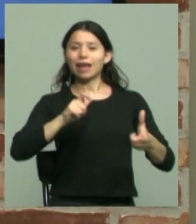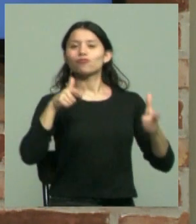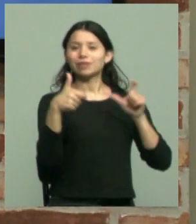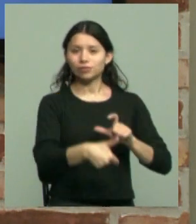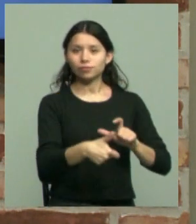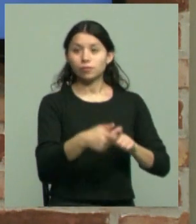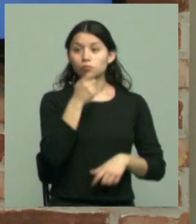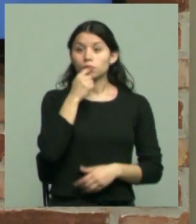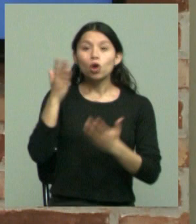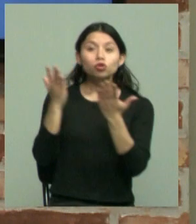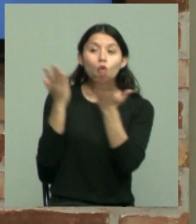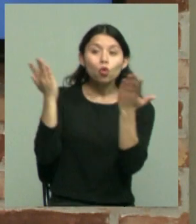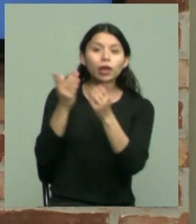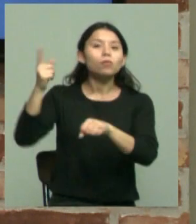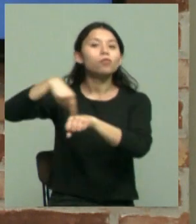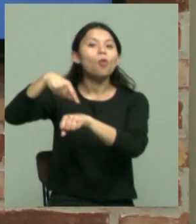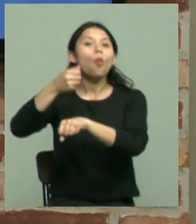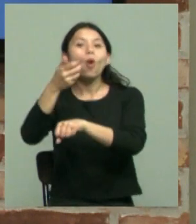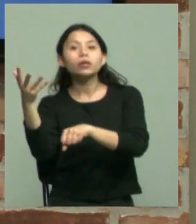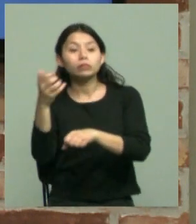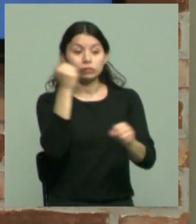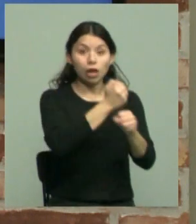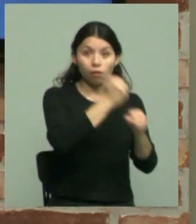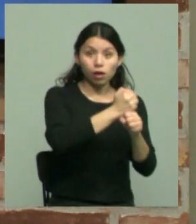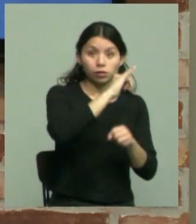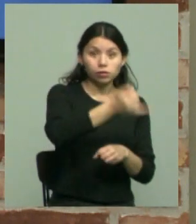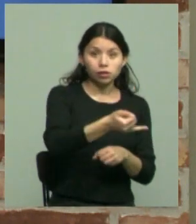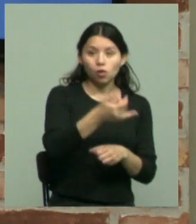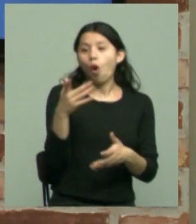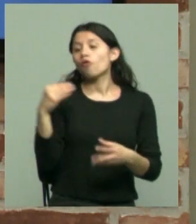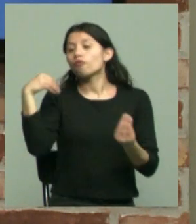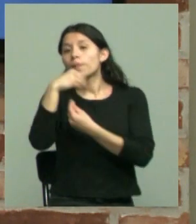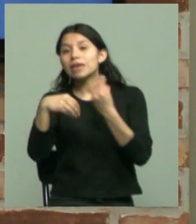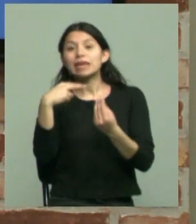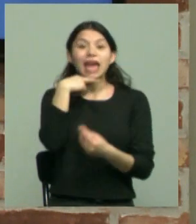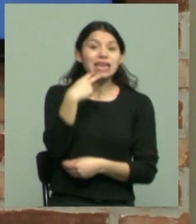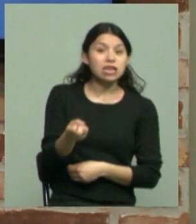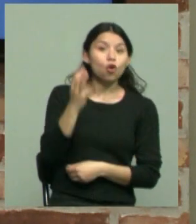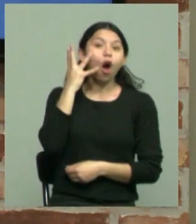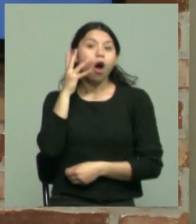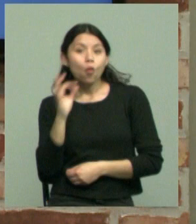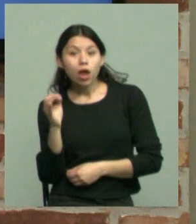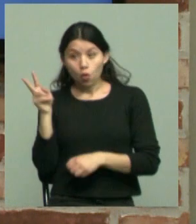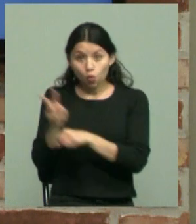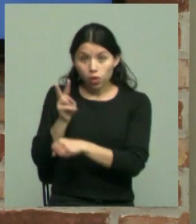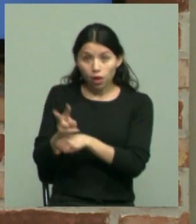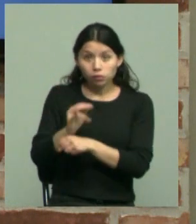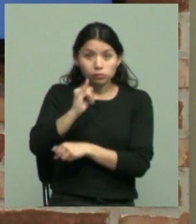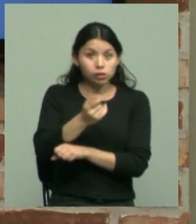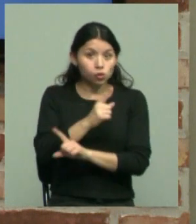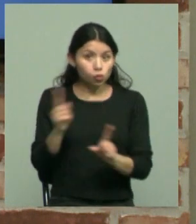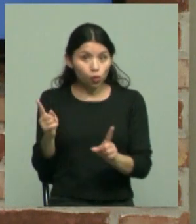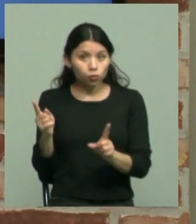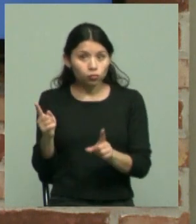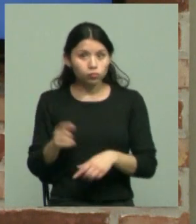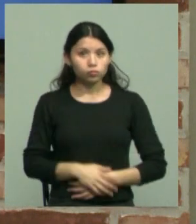si trabajan, si cuidan a alguna persona, ya sea si tienen algún hijo o cuidan a algún abuelo, padre, cuántas